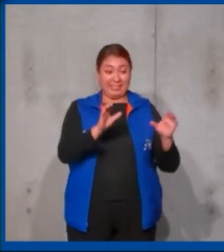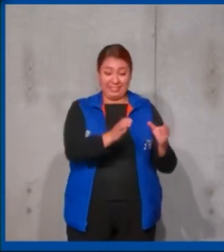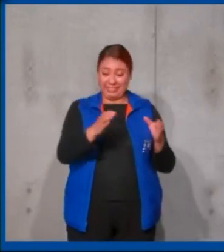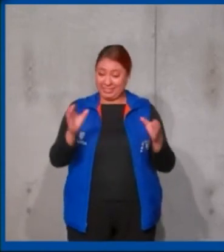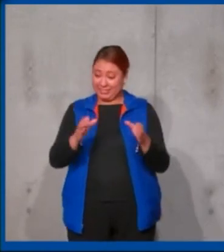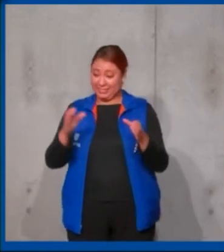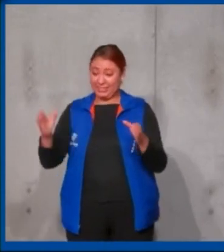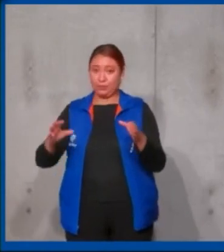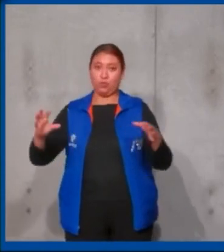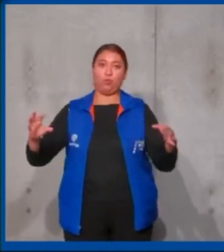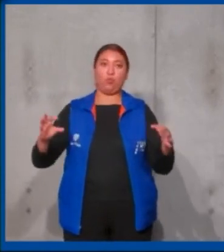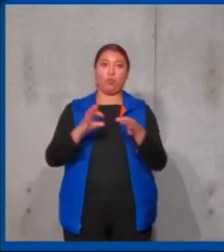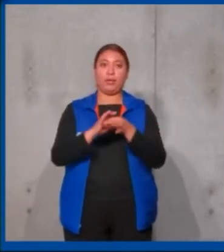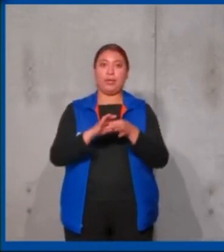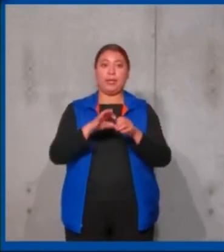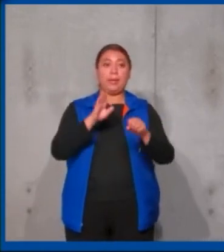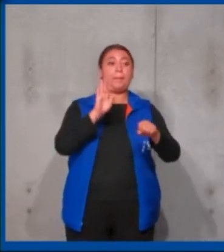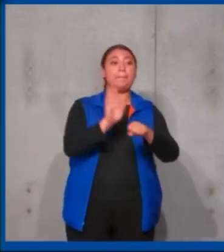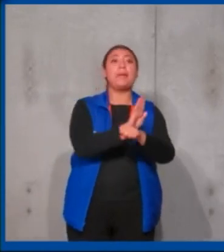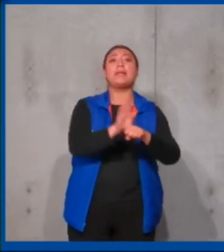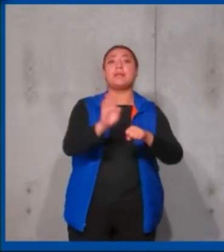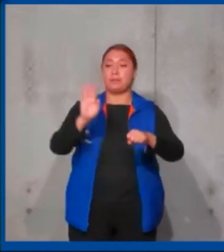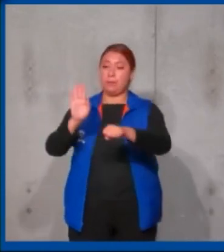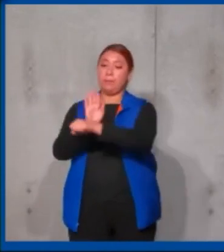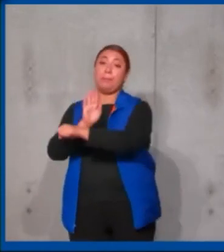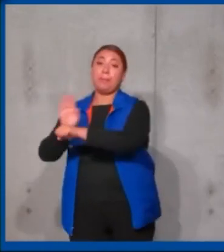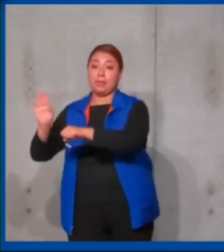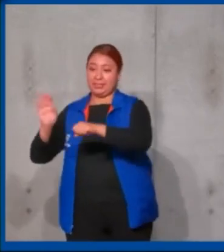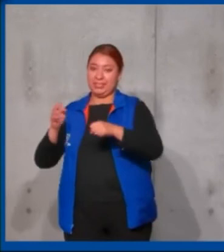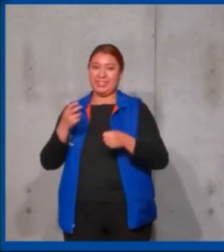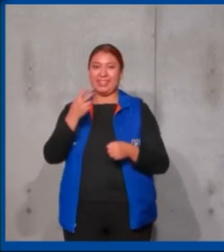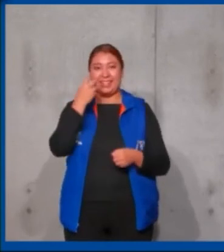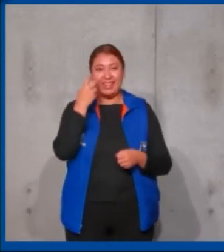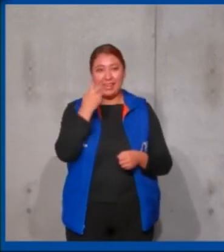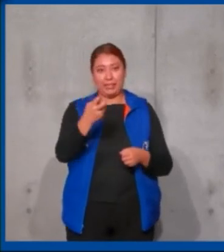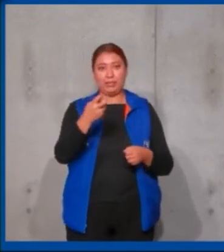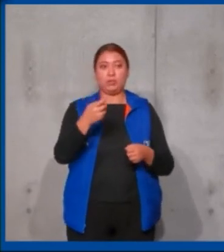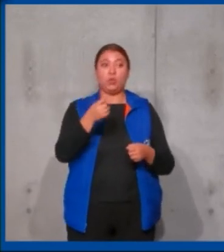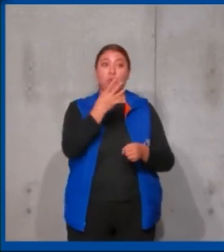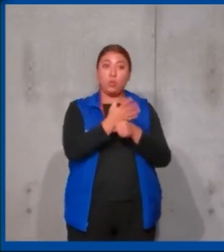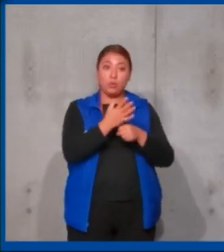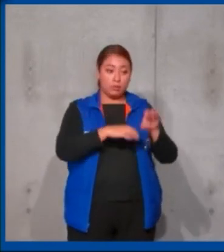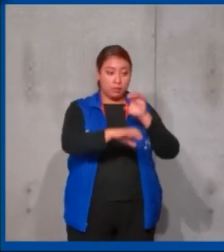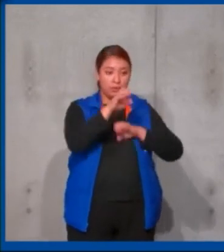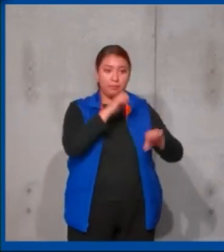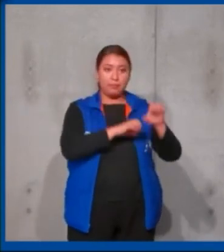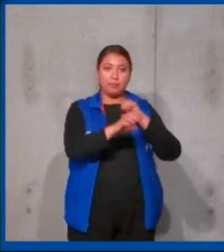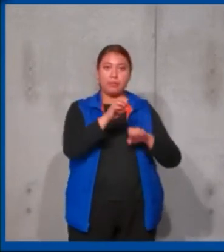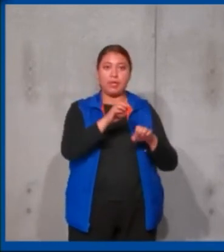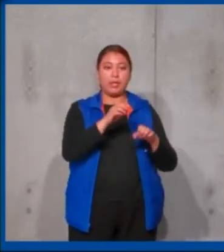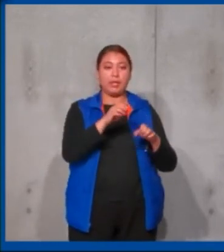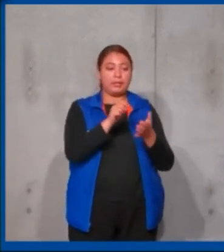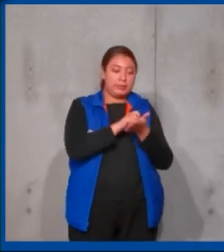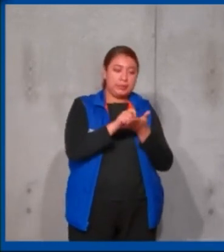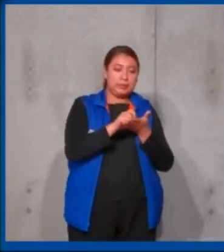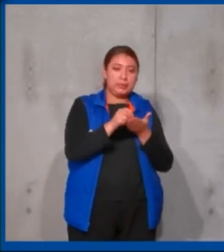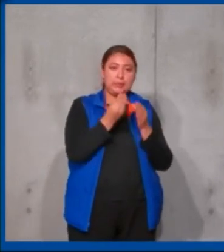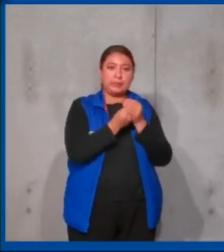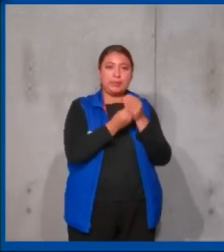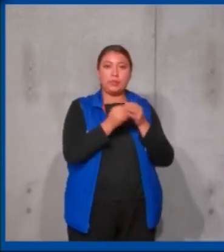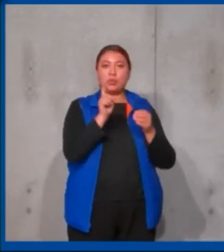para cada grupo de interés. Porque no solamente es decir que lo hacemos, sino hacerle saber a nuestro grupo de interés que estamos tomando en